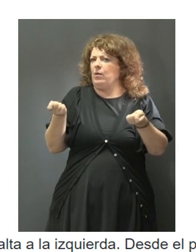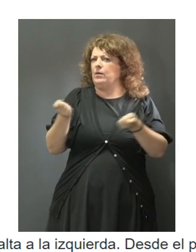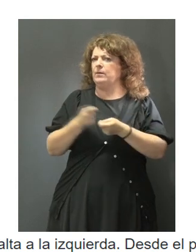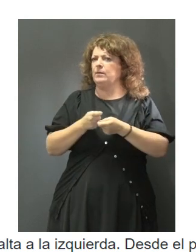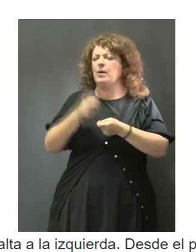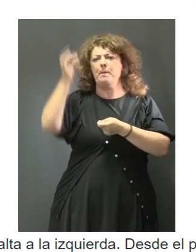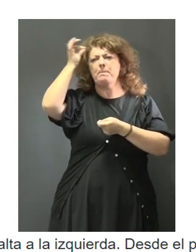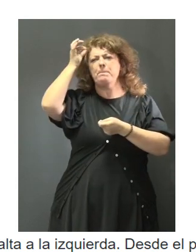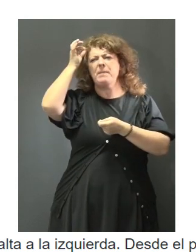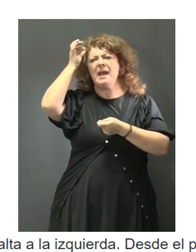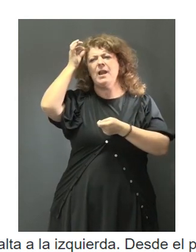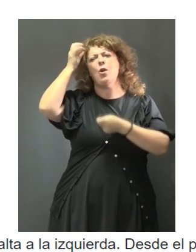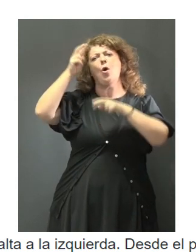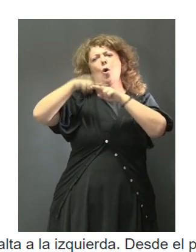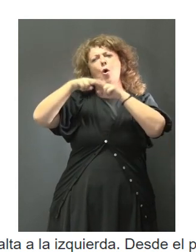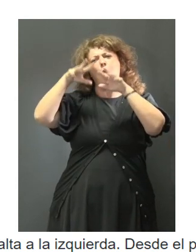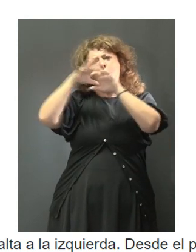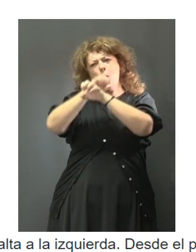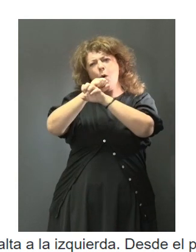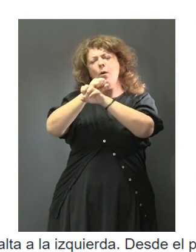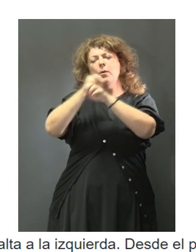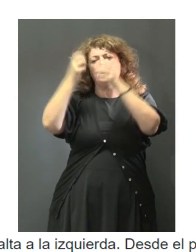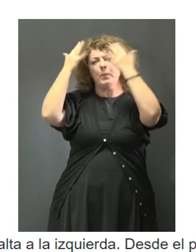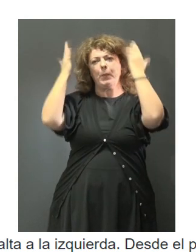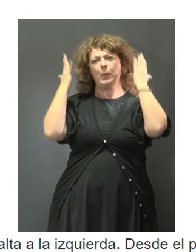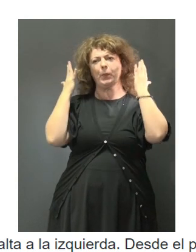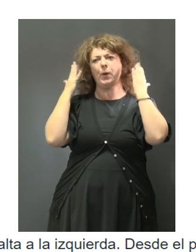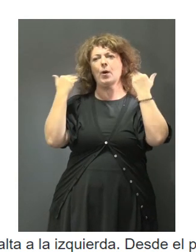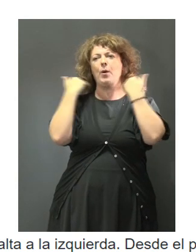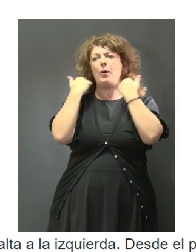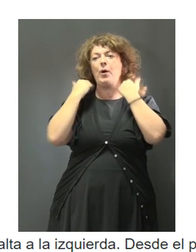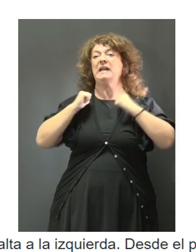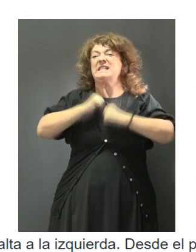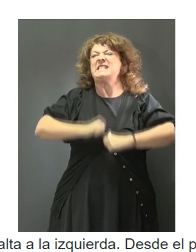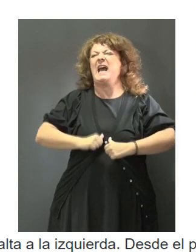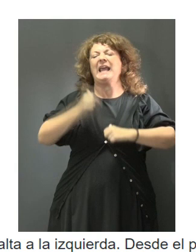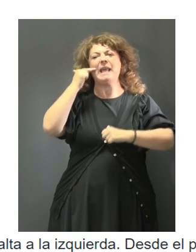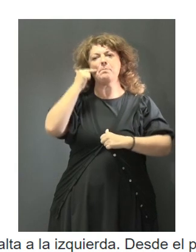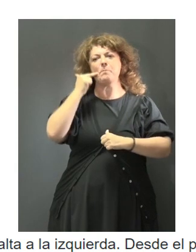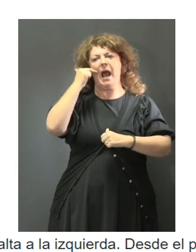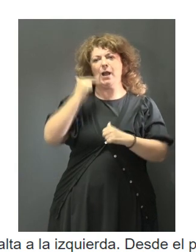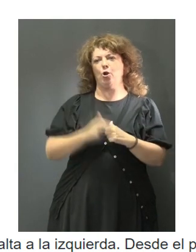pelo castaño claro, media melena y ondulado, con chaqueta marrón.